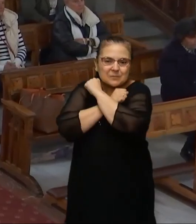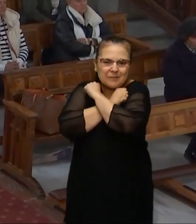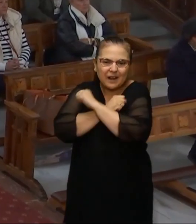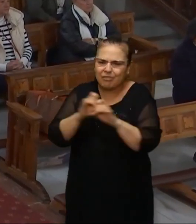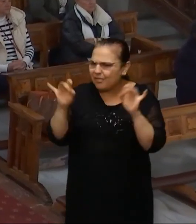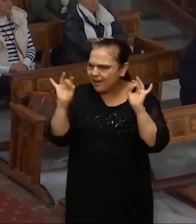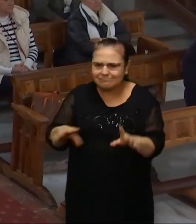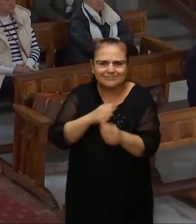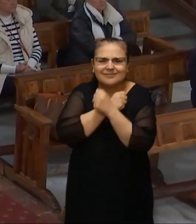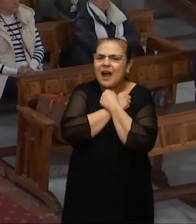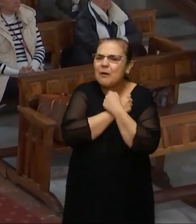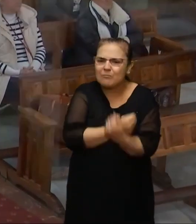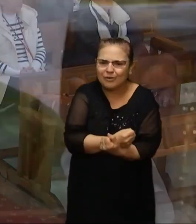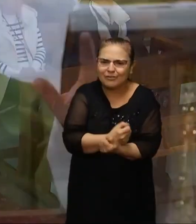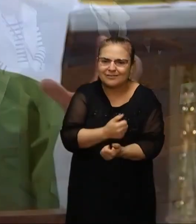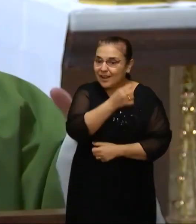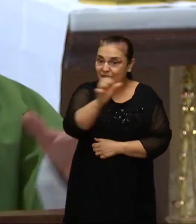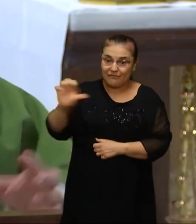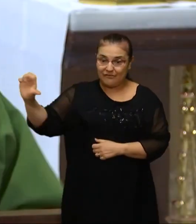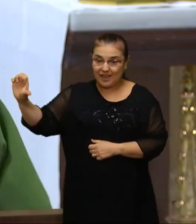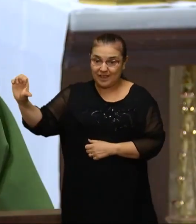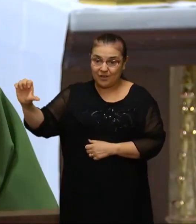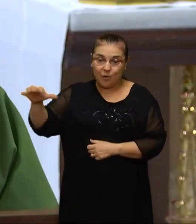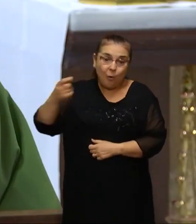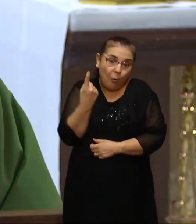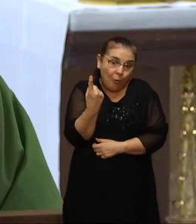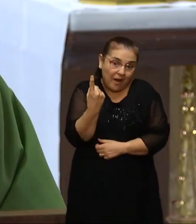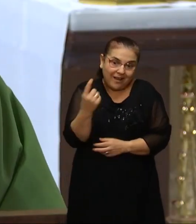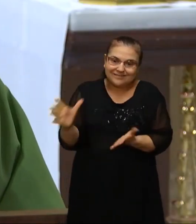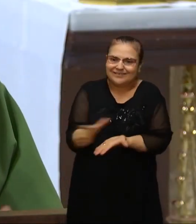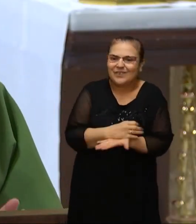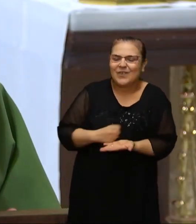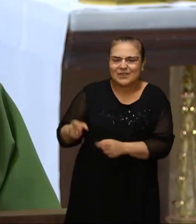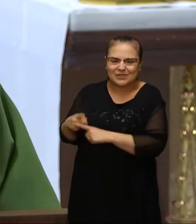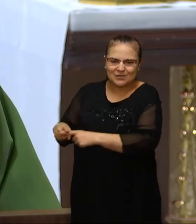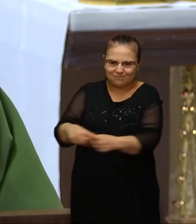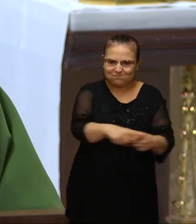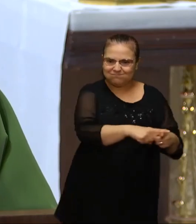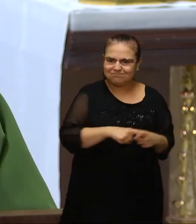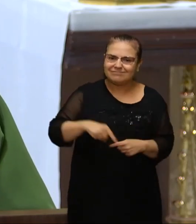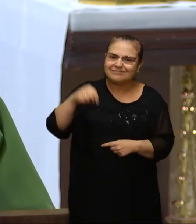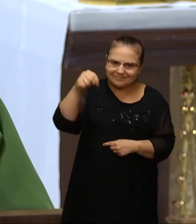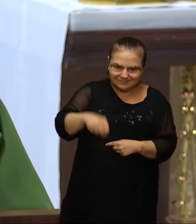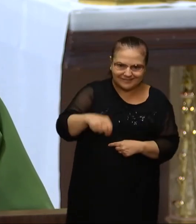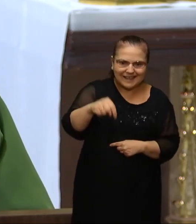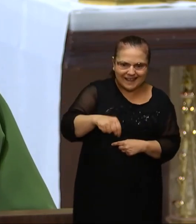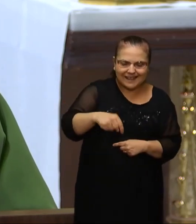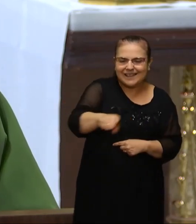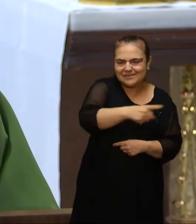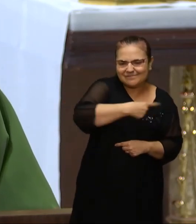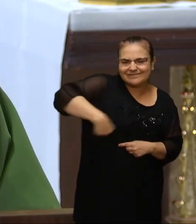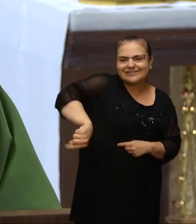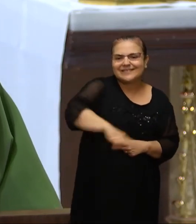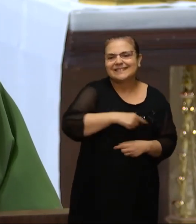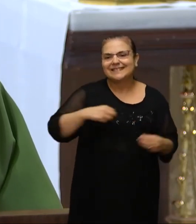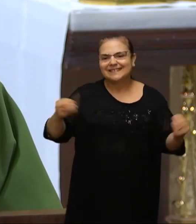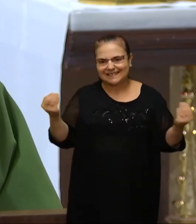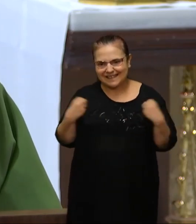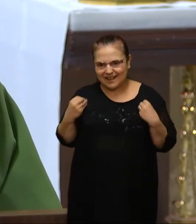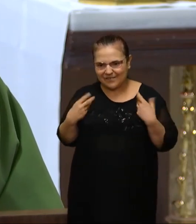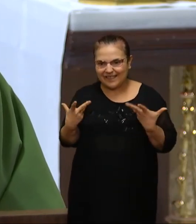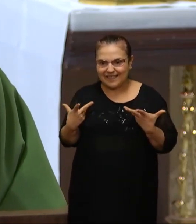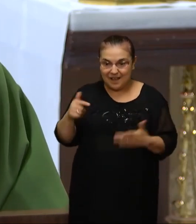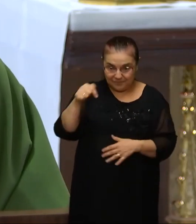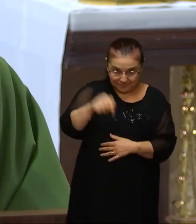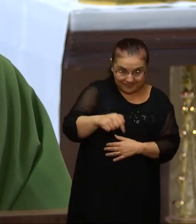mismo que ponemos nuestra fe esa fe que es una y que todos compartimos aquí en nuestra vida aquí